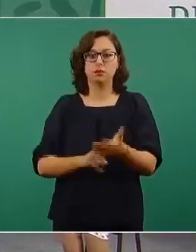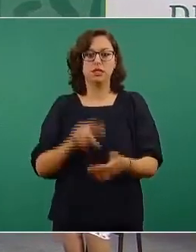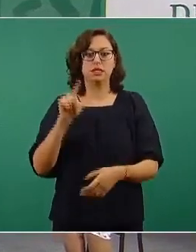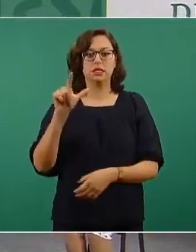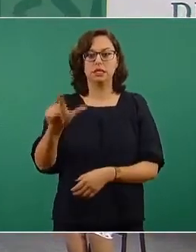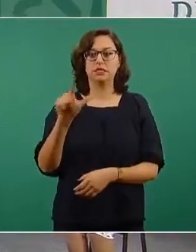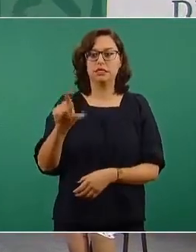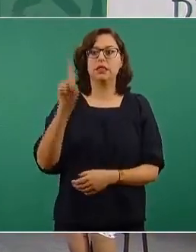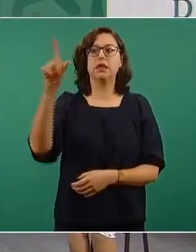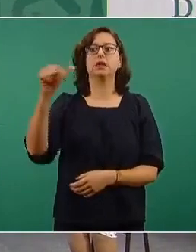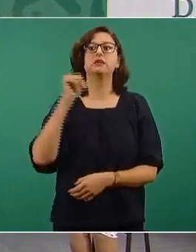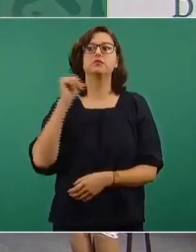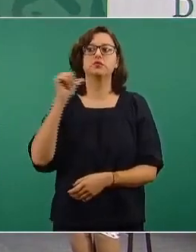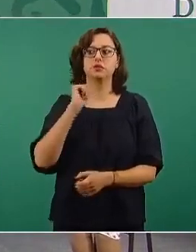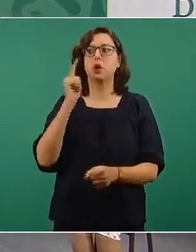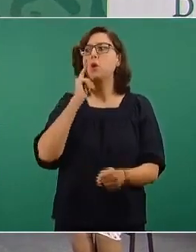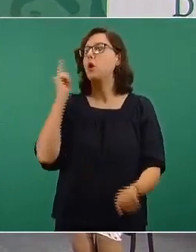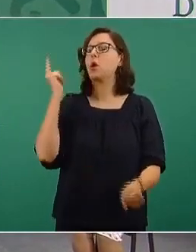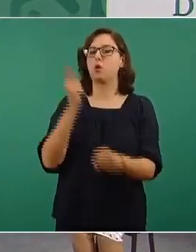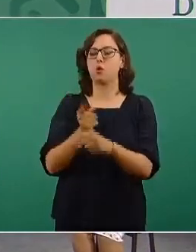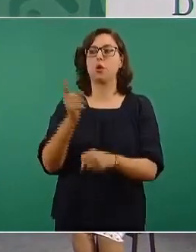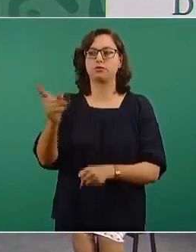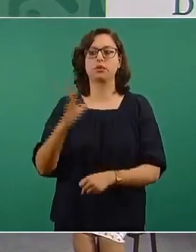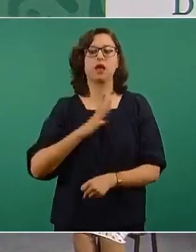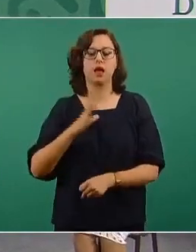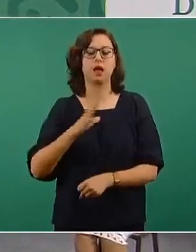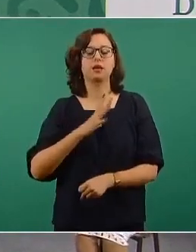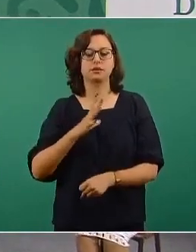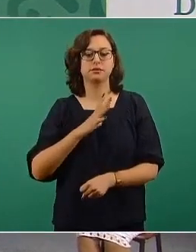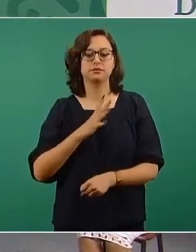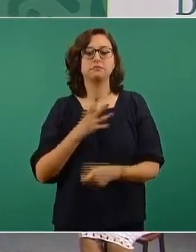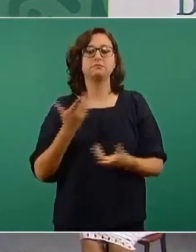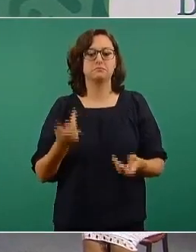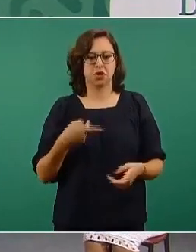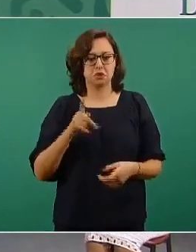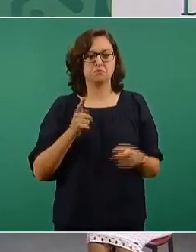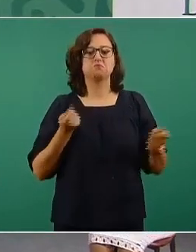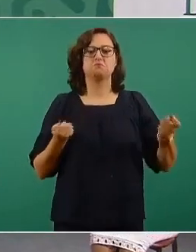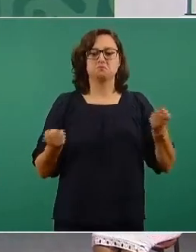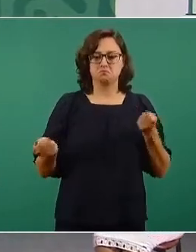2017 en Azcapotzalco. Entonces, ahí vamos.